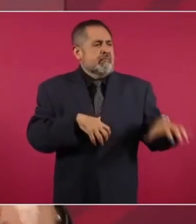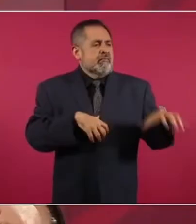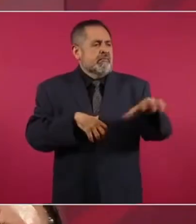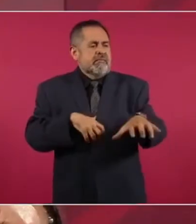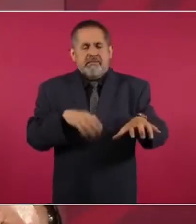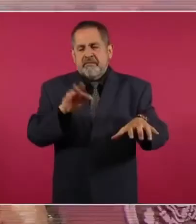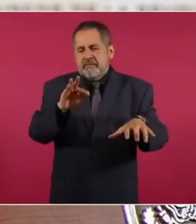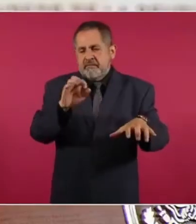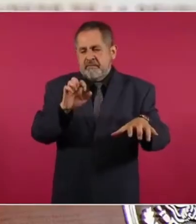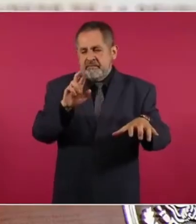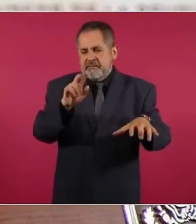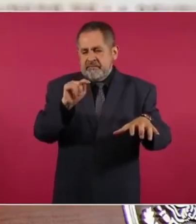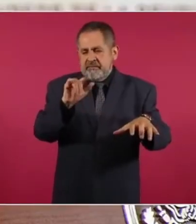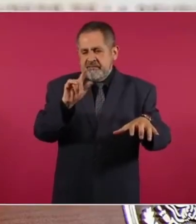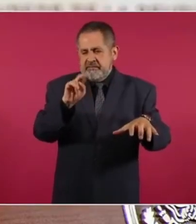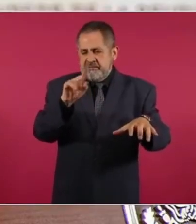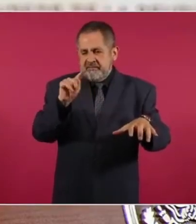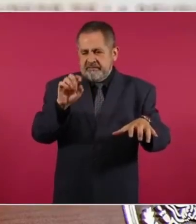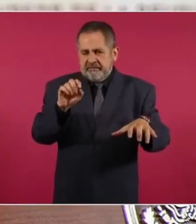fertilizantes.